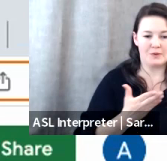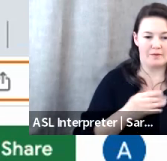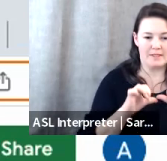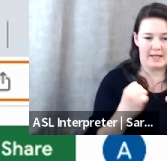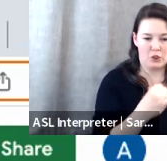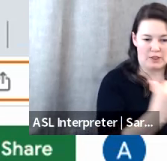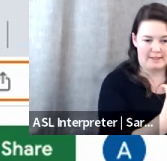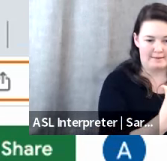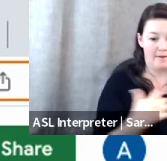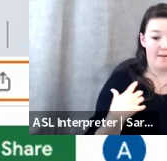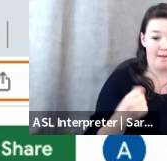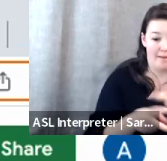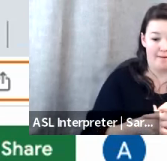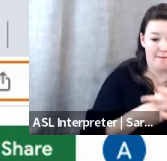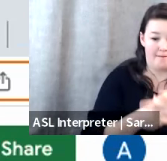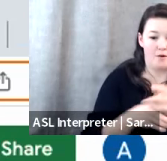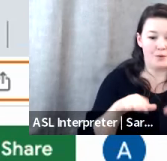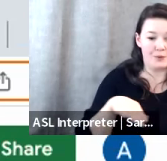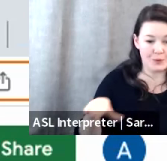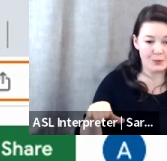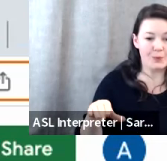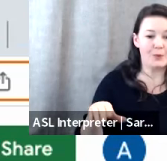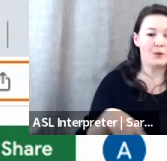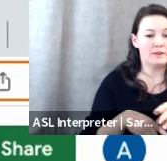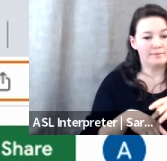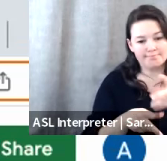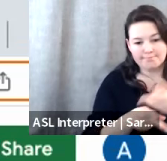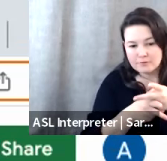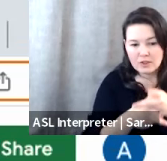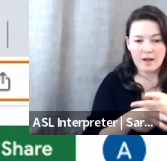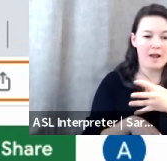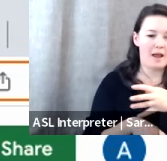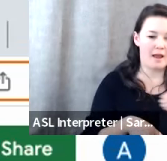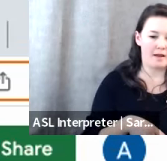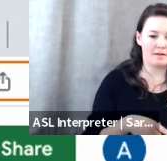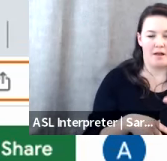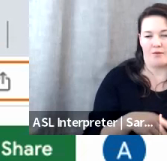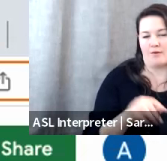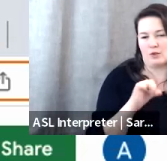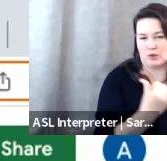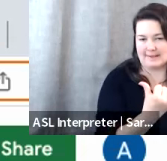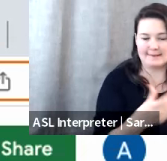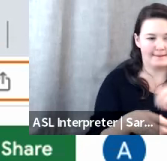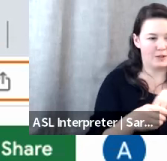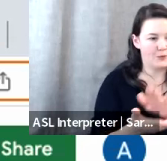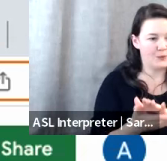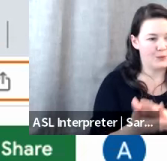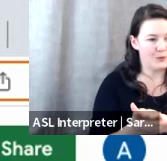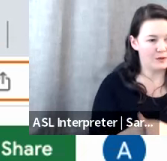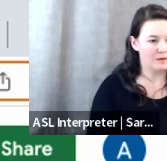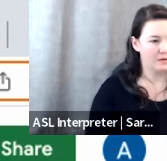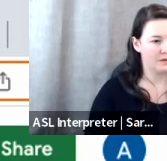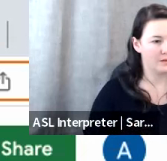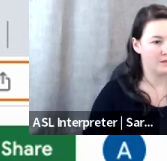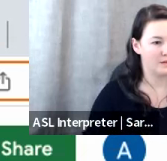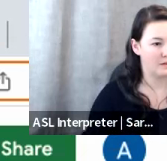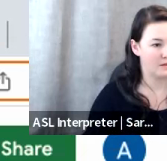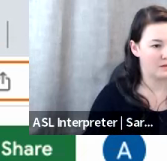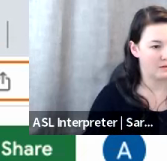prima para sectores en particulares los que trabajan y aumentar incentivos para las personas que trabajan en agencias